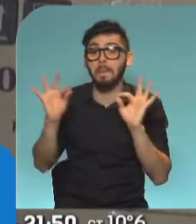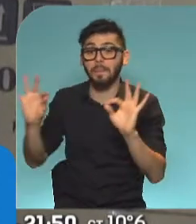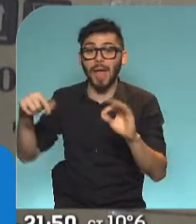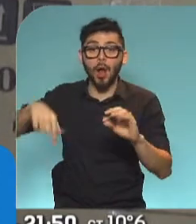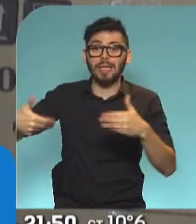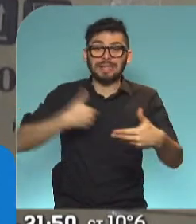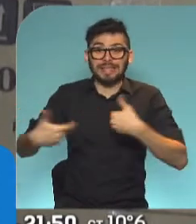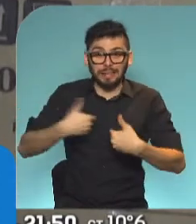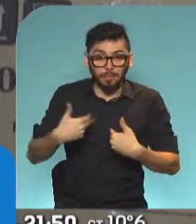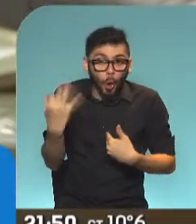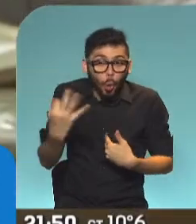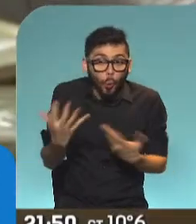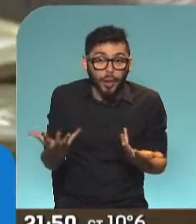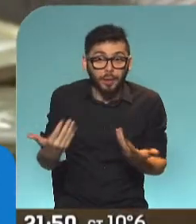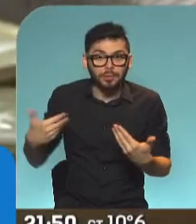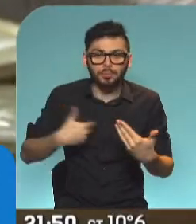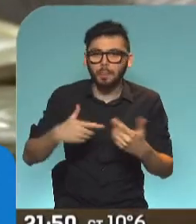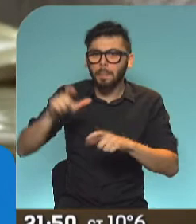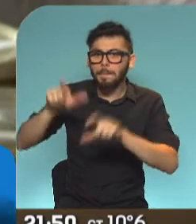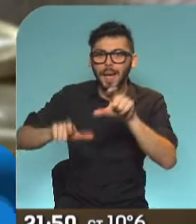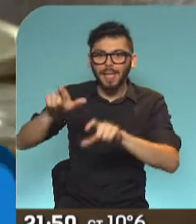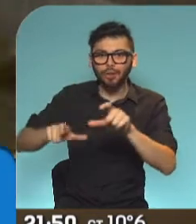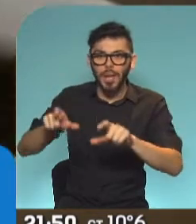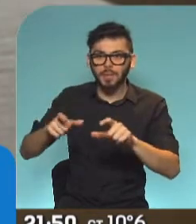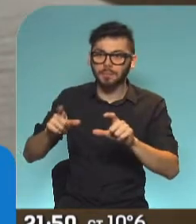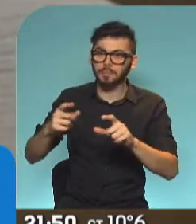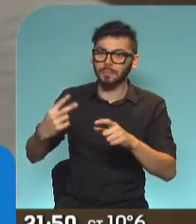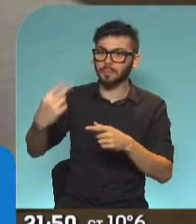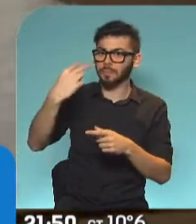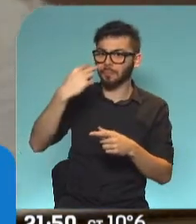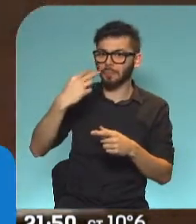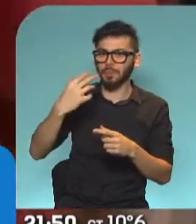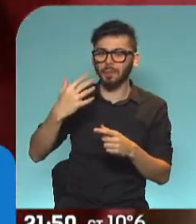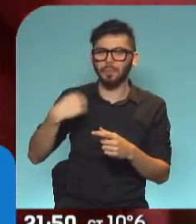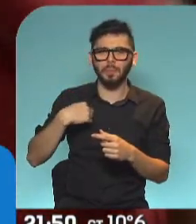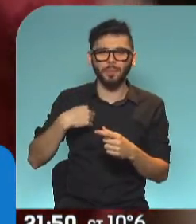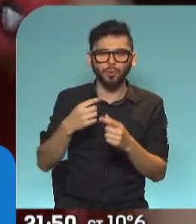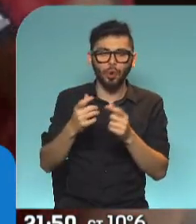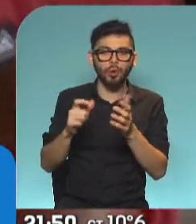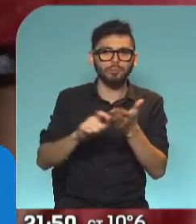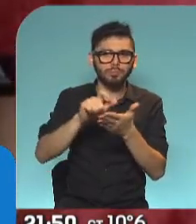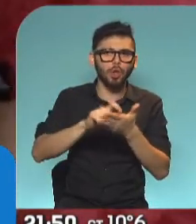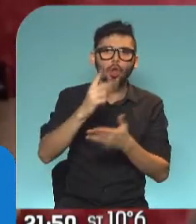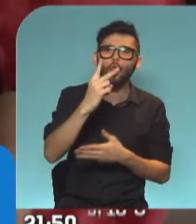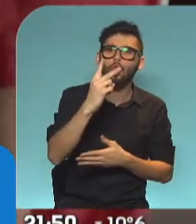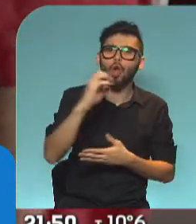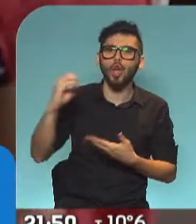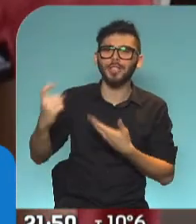sentido. La gente expresó con tal nivel que de 1.200 seguidores pasé a